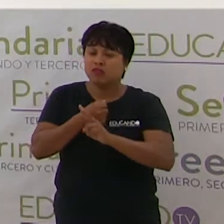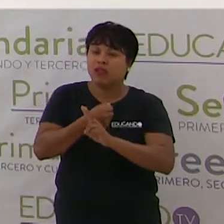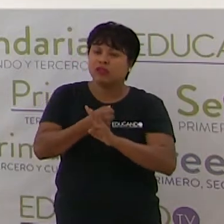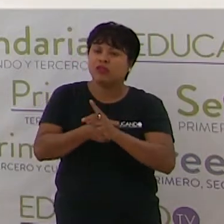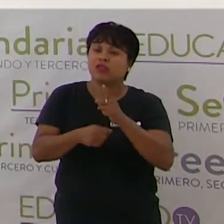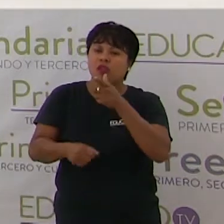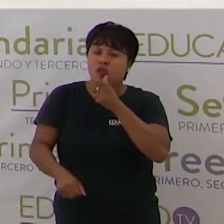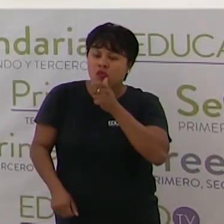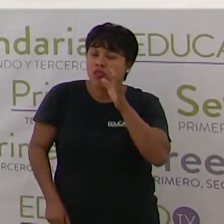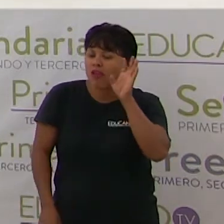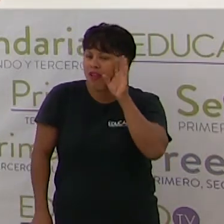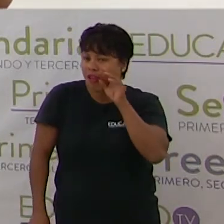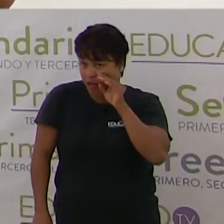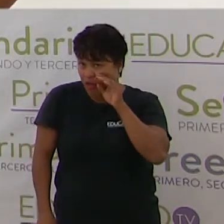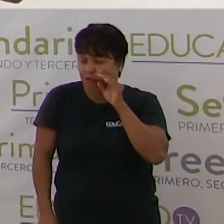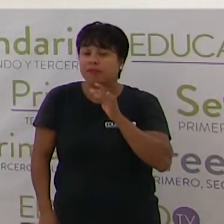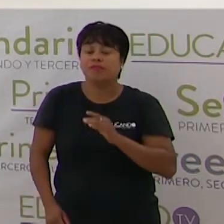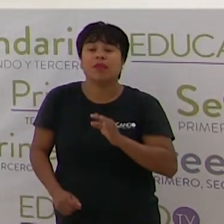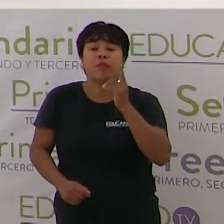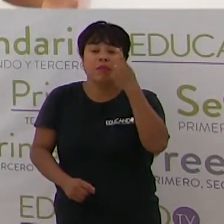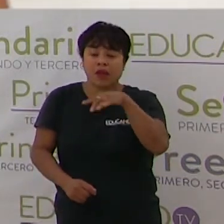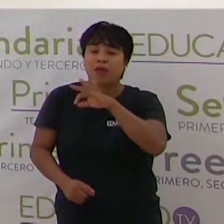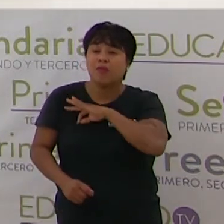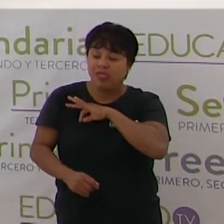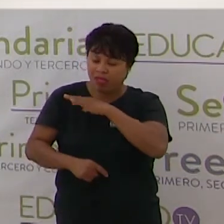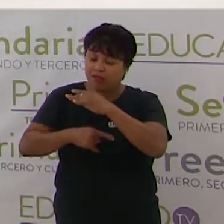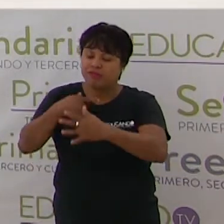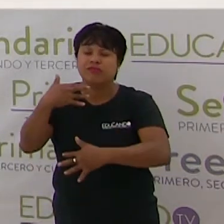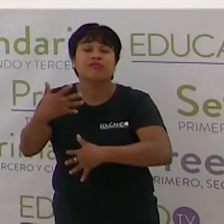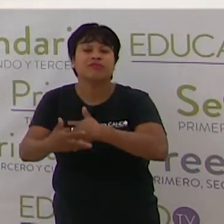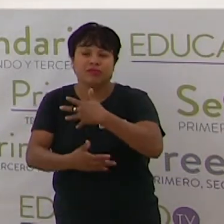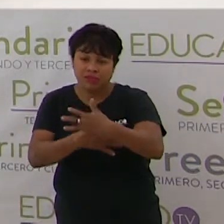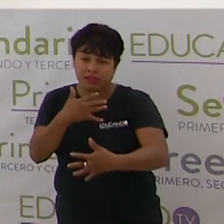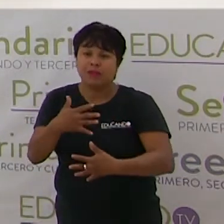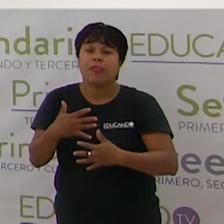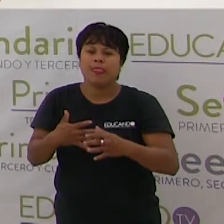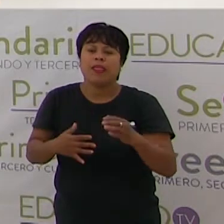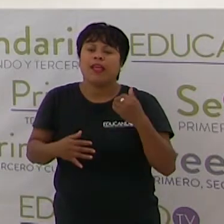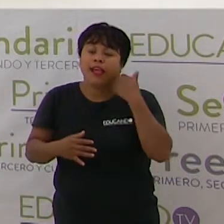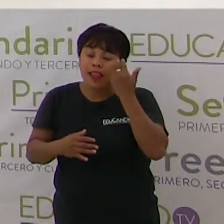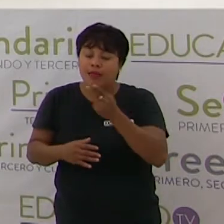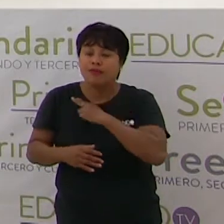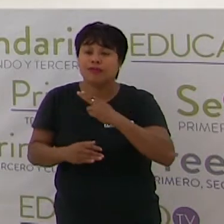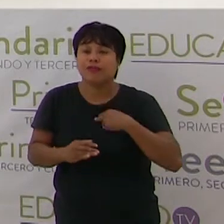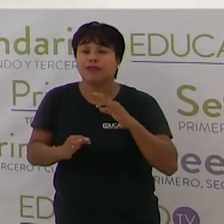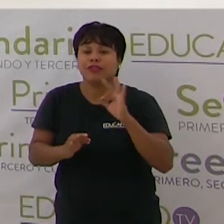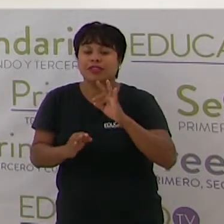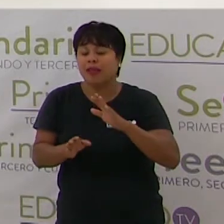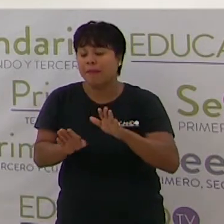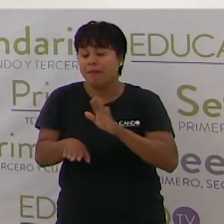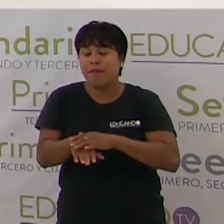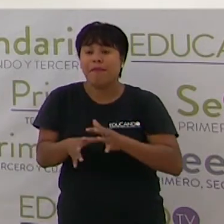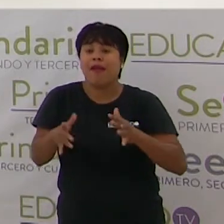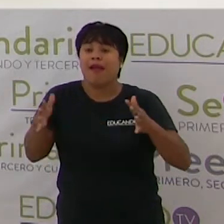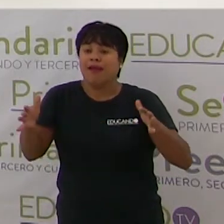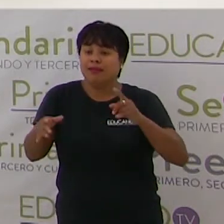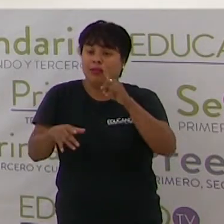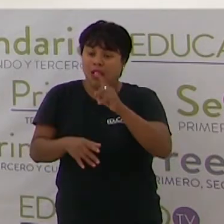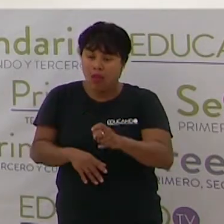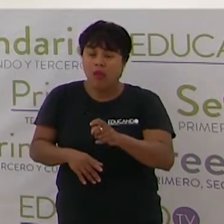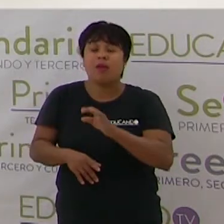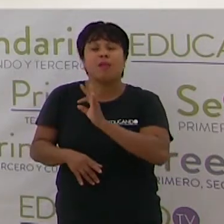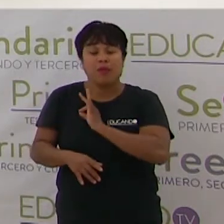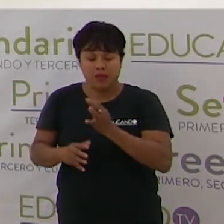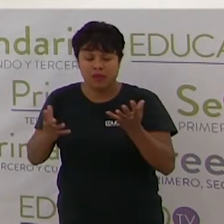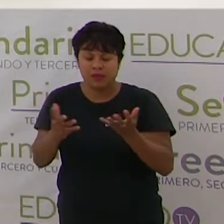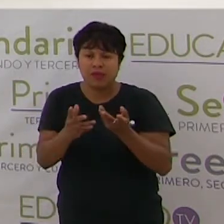naranja. Sí, para que, digamos, si queremos aumentar la cantidad de agua que estamos preparando, de agua de naranja que